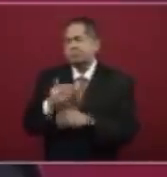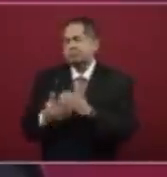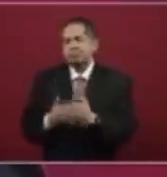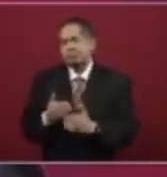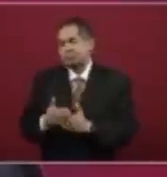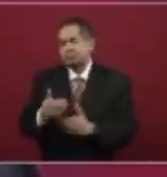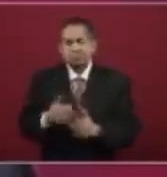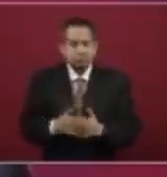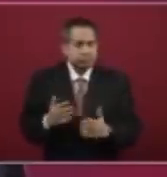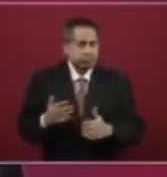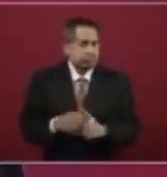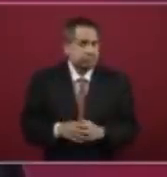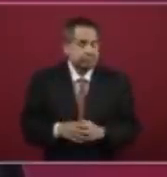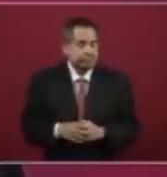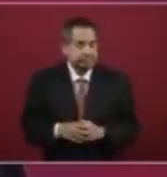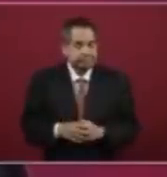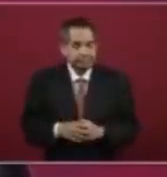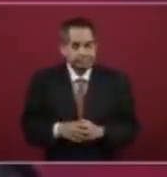porque